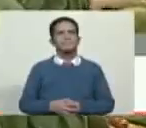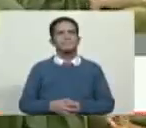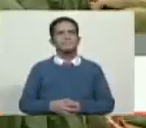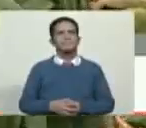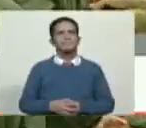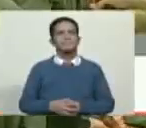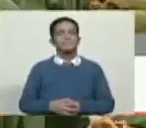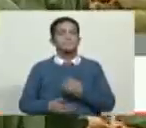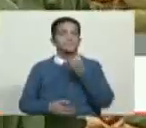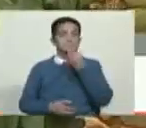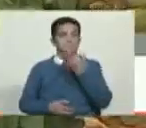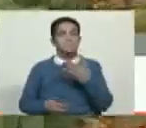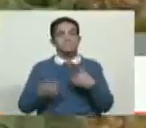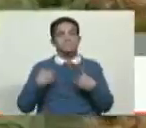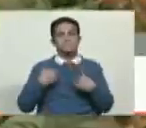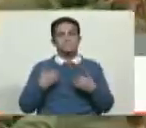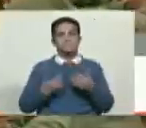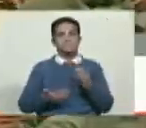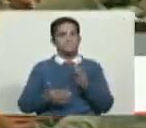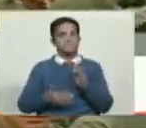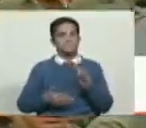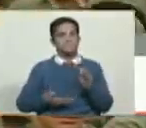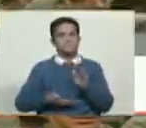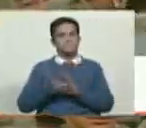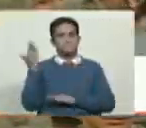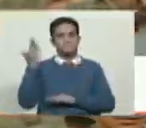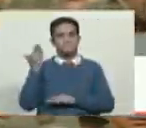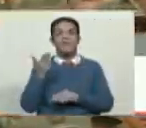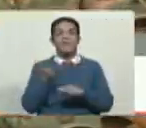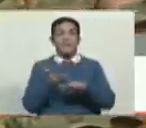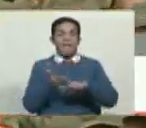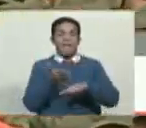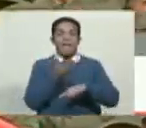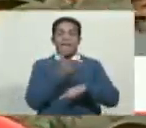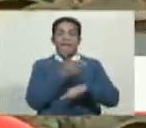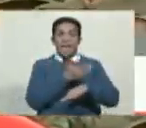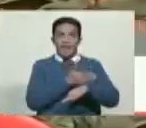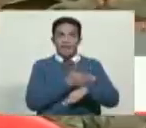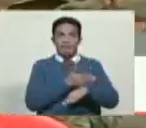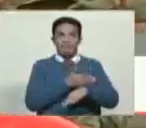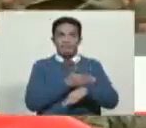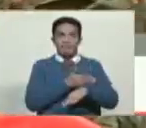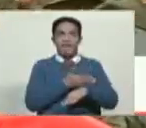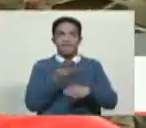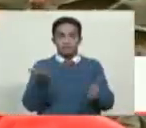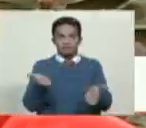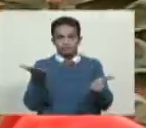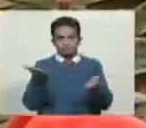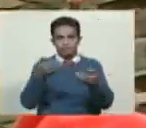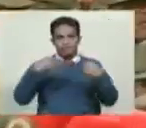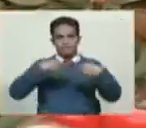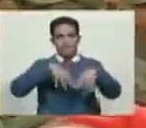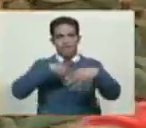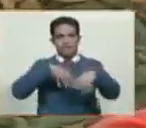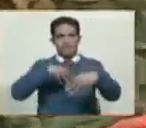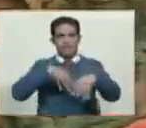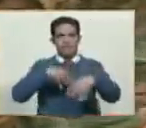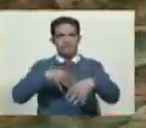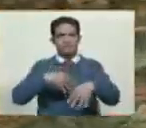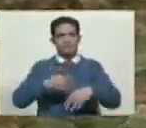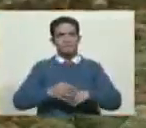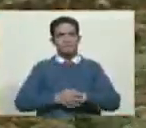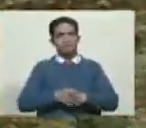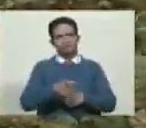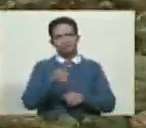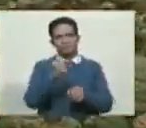Bueno, me despido de ustedes, pero antes de dejar que ustedes sigan su marcha hacia sus unidades militares y sus labores